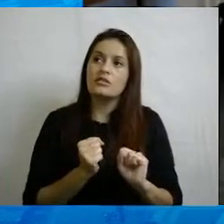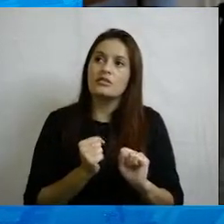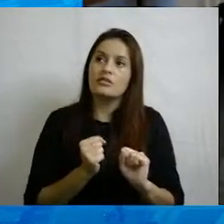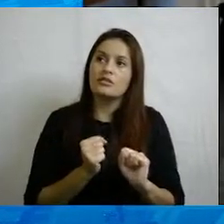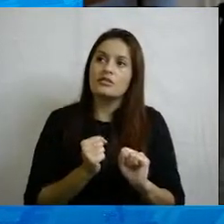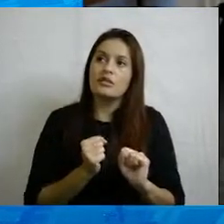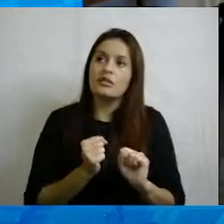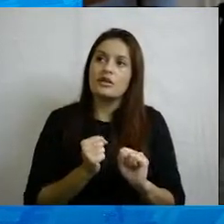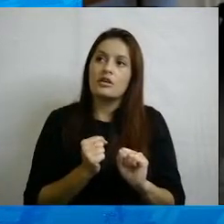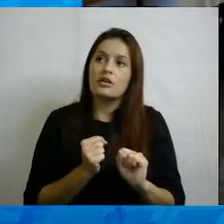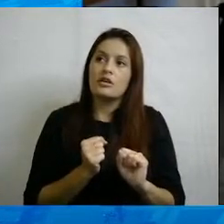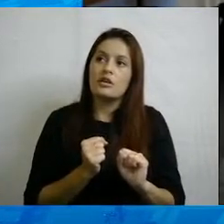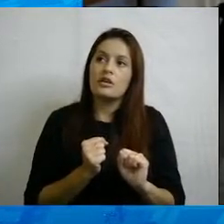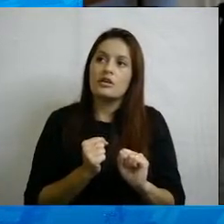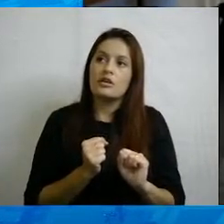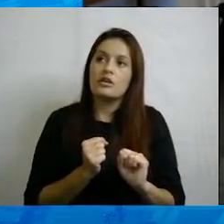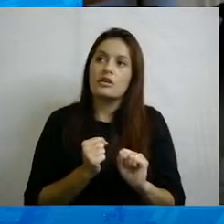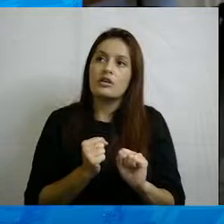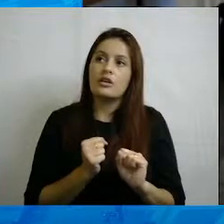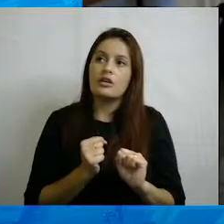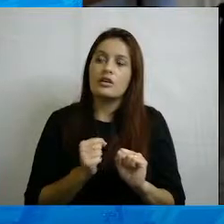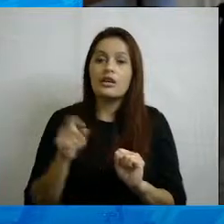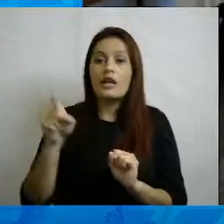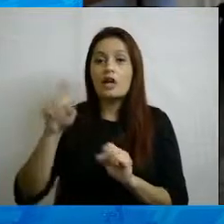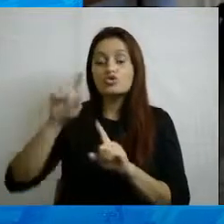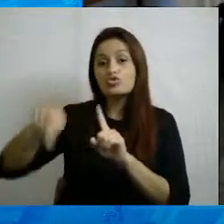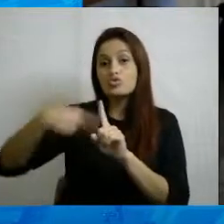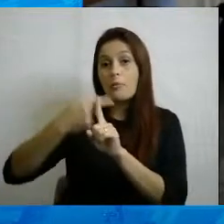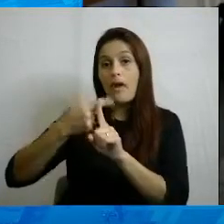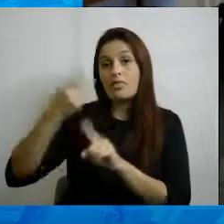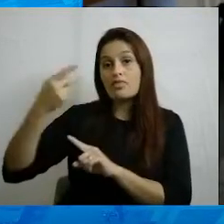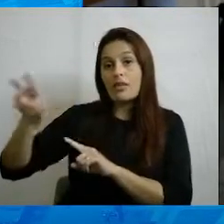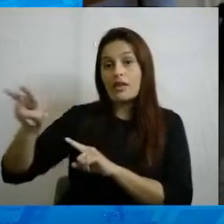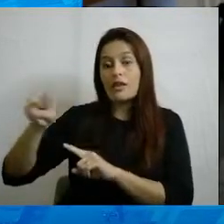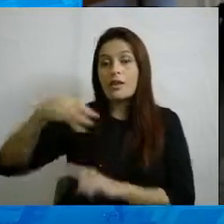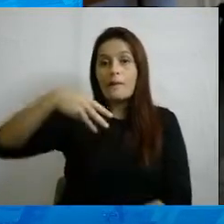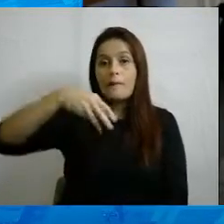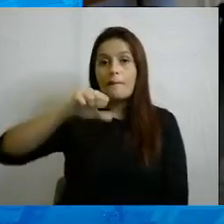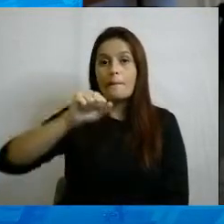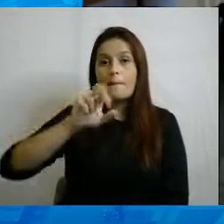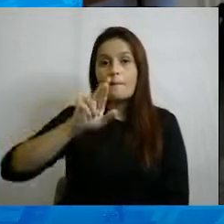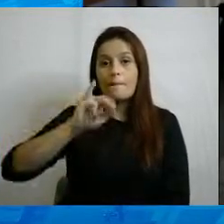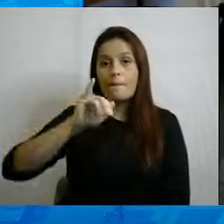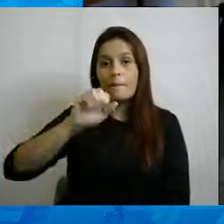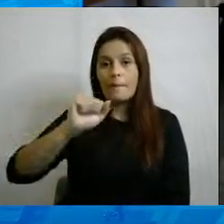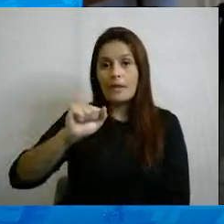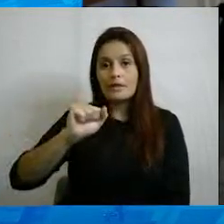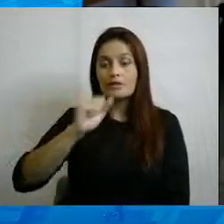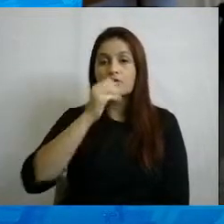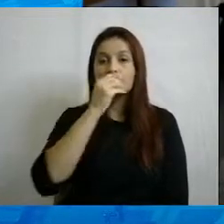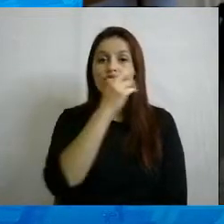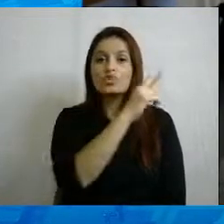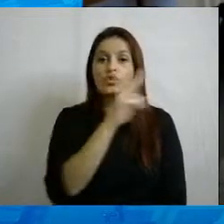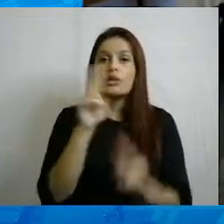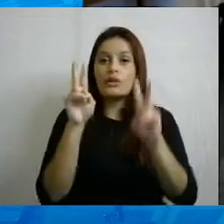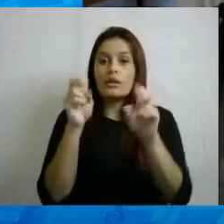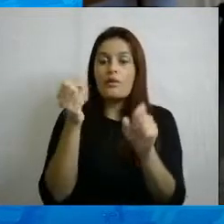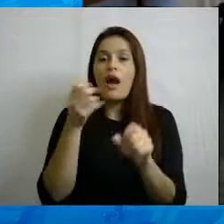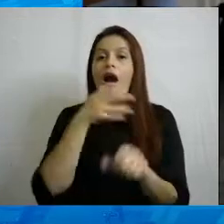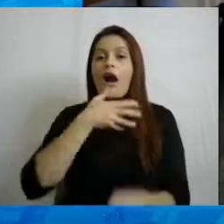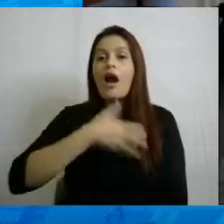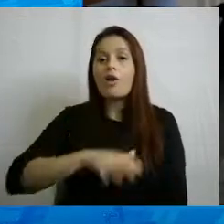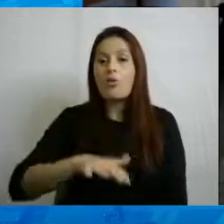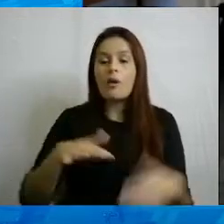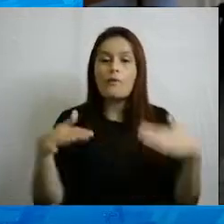Entre otros temas que también me gustaría plantear y sumarme, si es que es posible, a la iniciativa de la señora María de una mesa del sur, del tema del agua y del tema de movilidad. Son